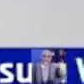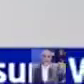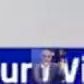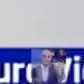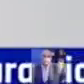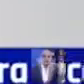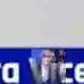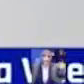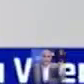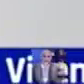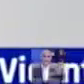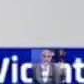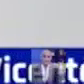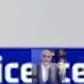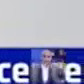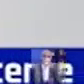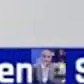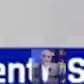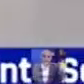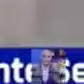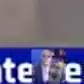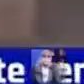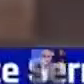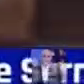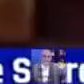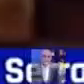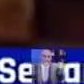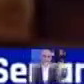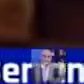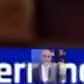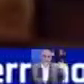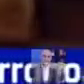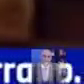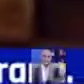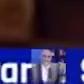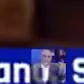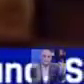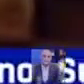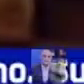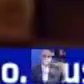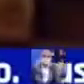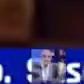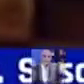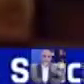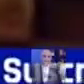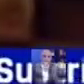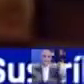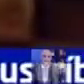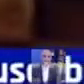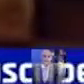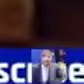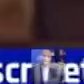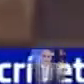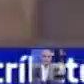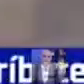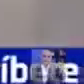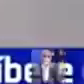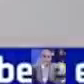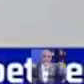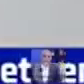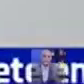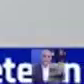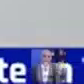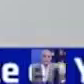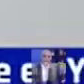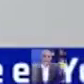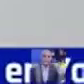horas, dialogó con este grupo de empresarios de los más ricos del país de temas como la reforma eléctrica, precisamente,